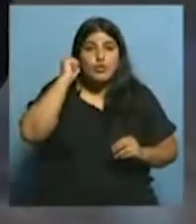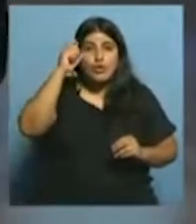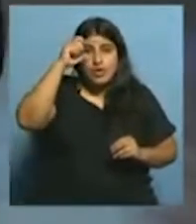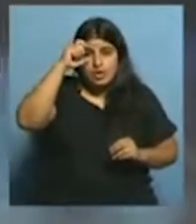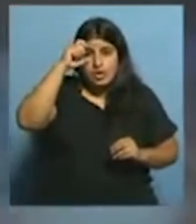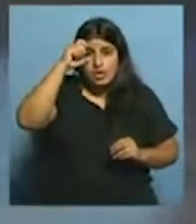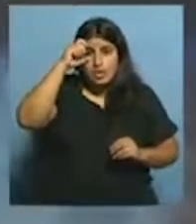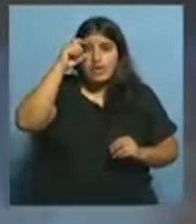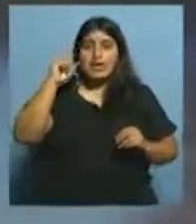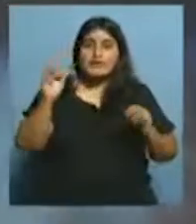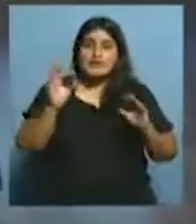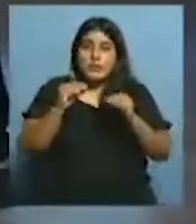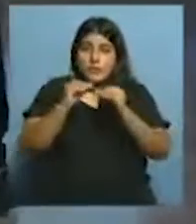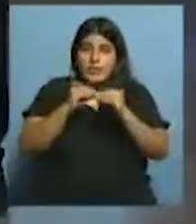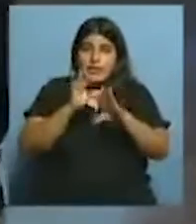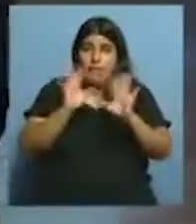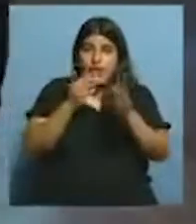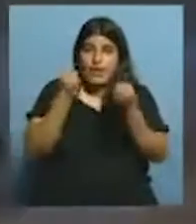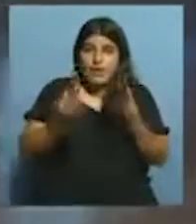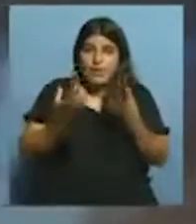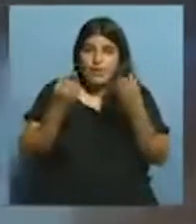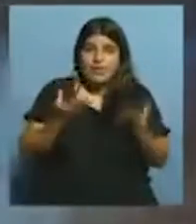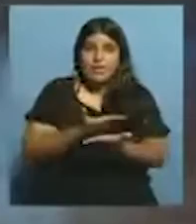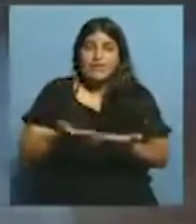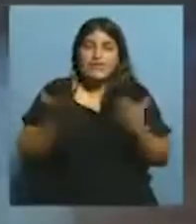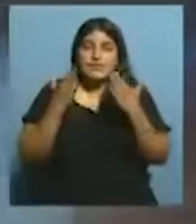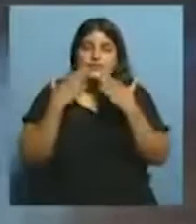Marenco. ¿Cómo te va, Jorge? Muy buenas tardes.